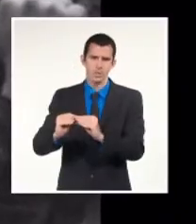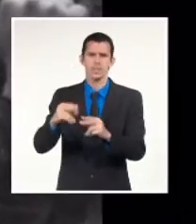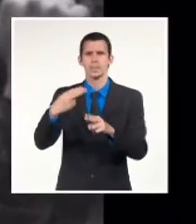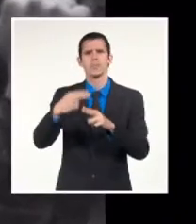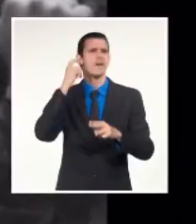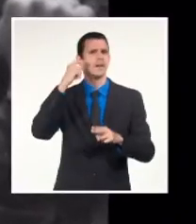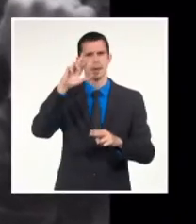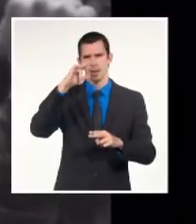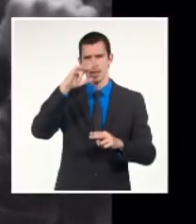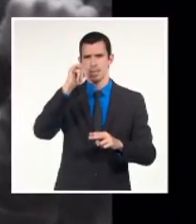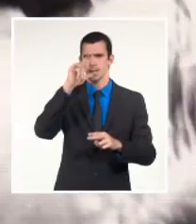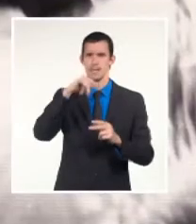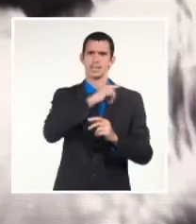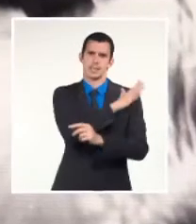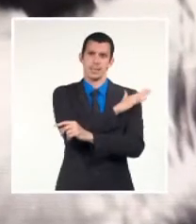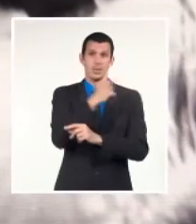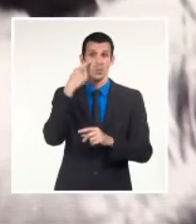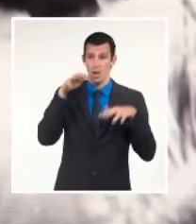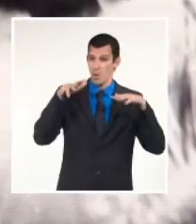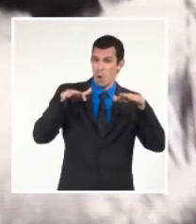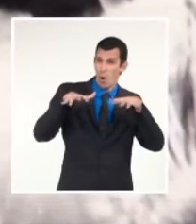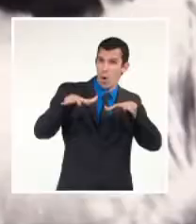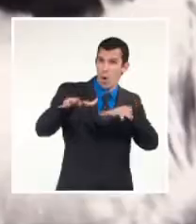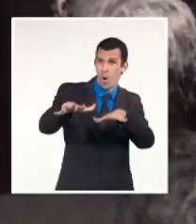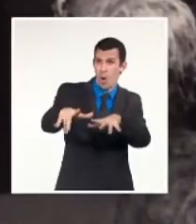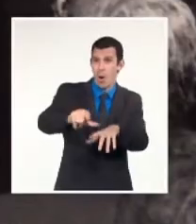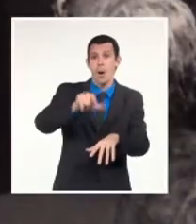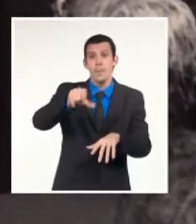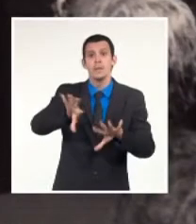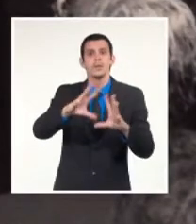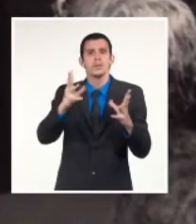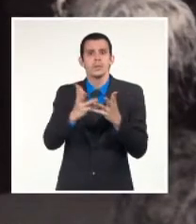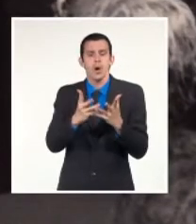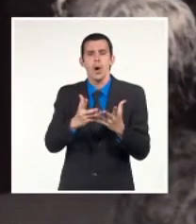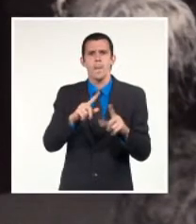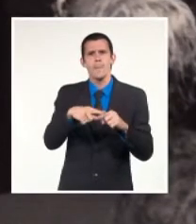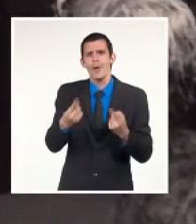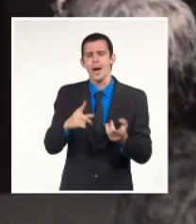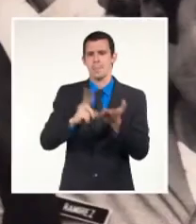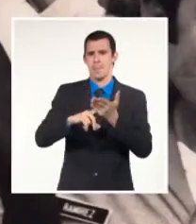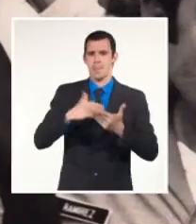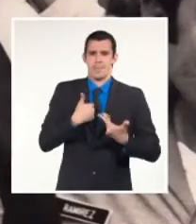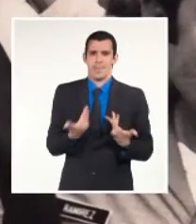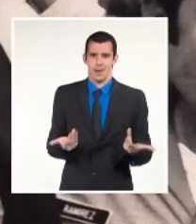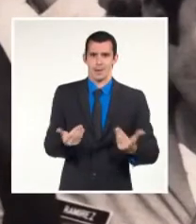Miles de puertorriqueños estaban despidiendo a mi padre y recibiéndome.